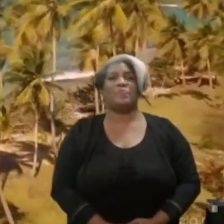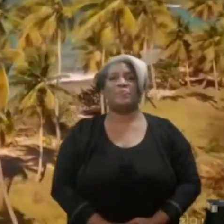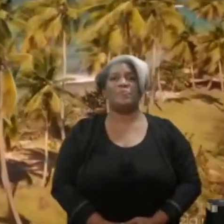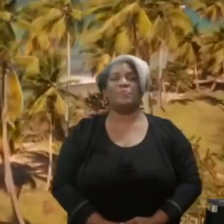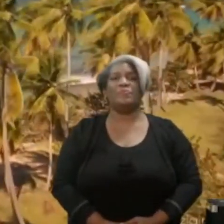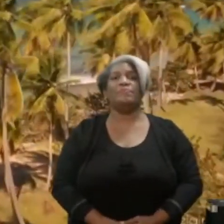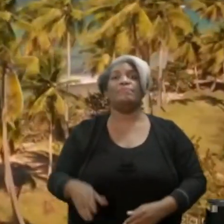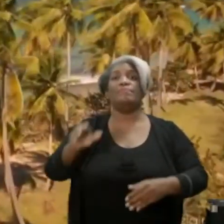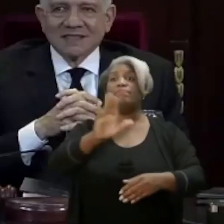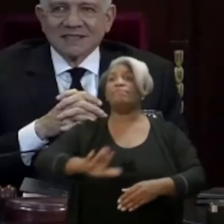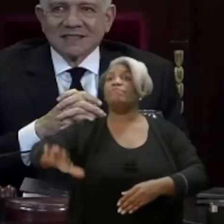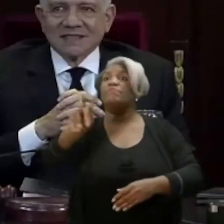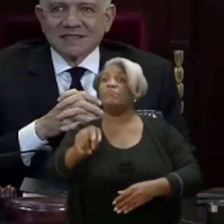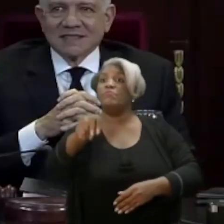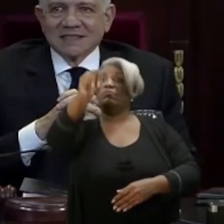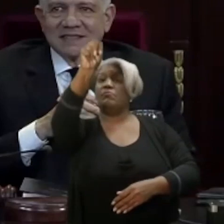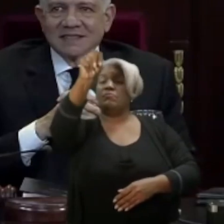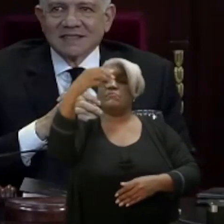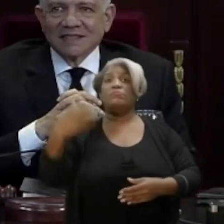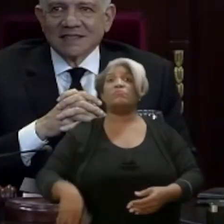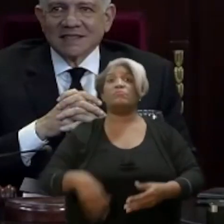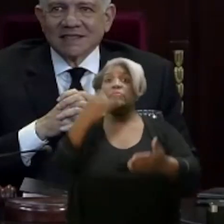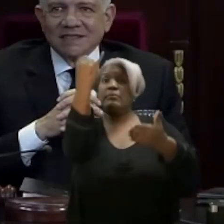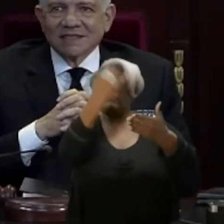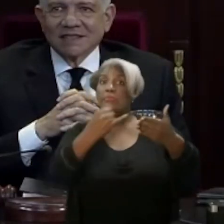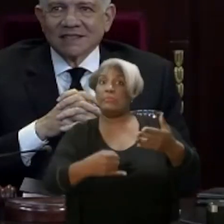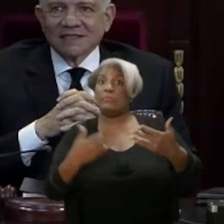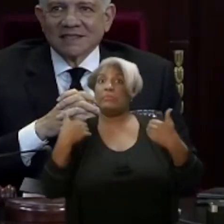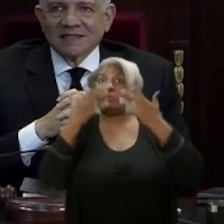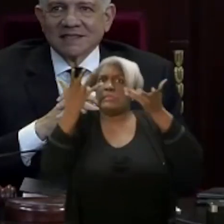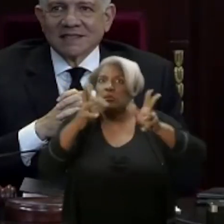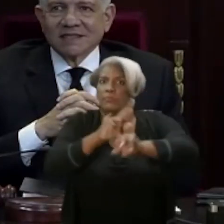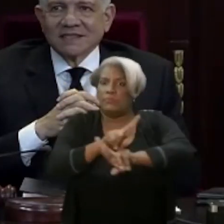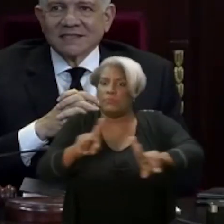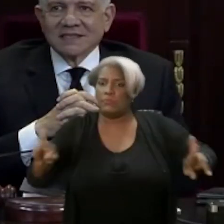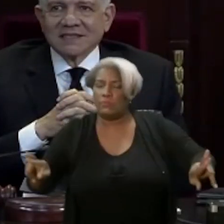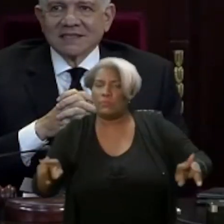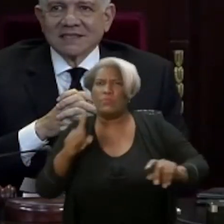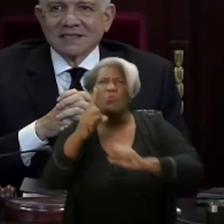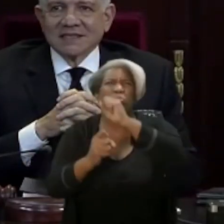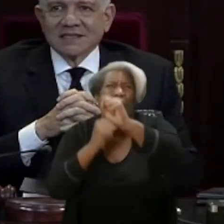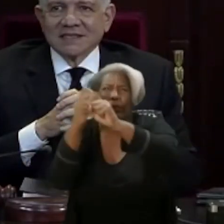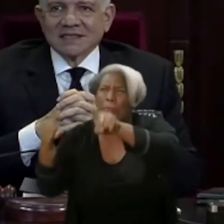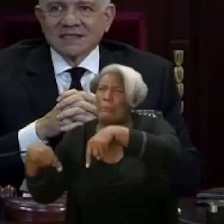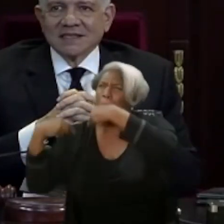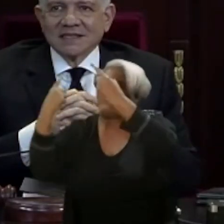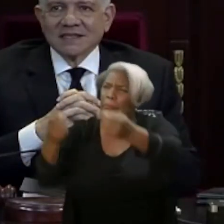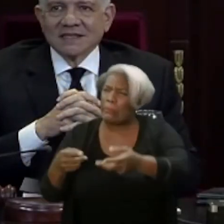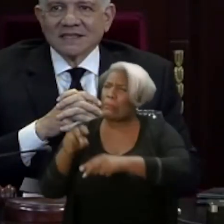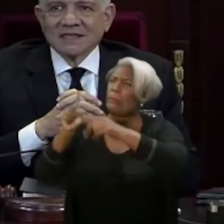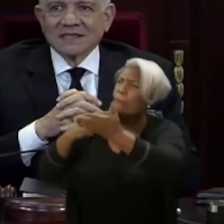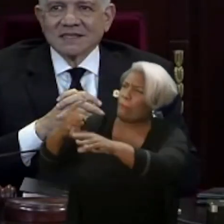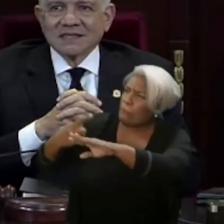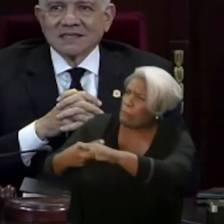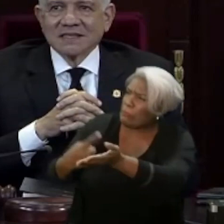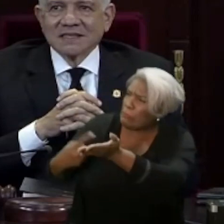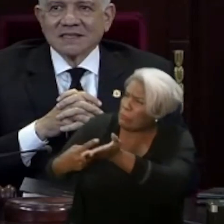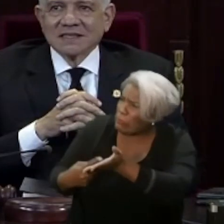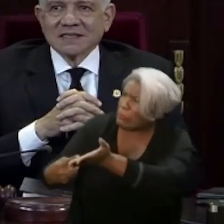En la zona norte ya tenemos el diseño, después de más de un año de consulta con especialistas, para empezar la construcción de la primera etapa